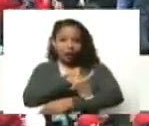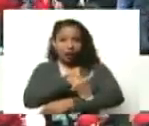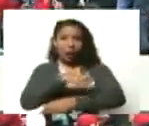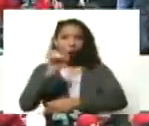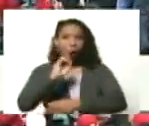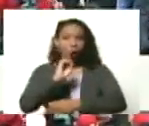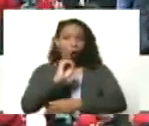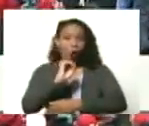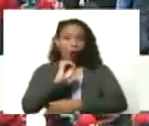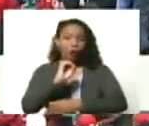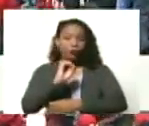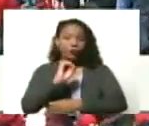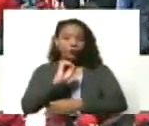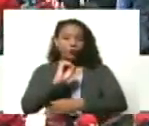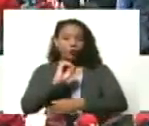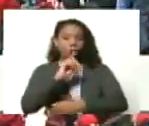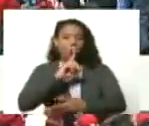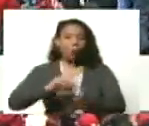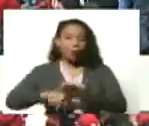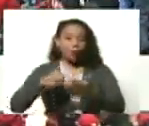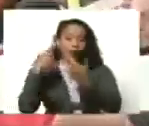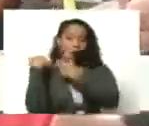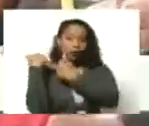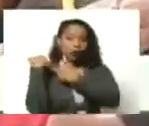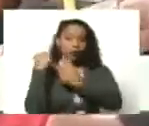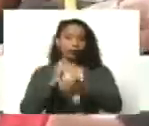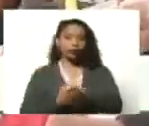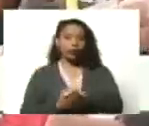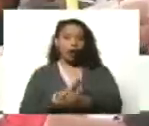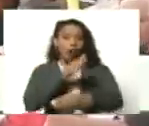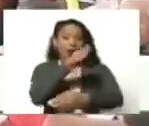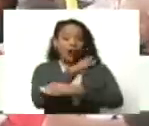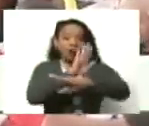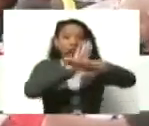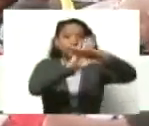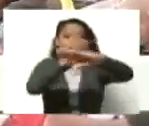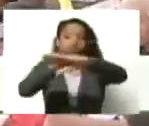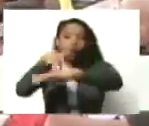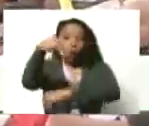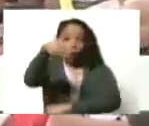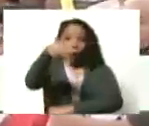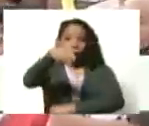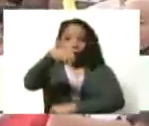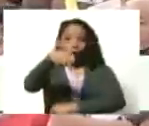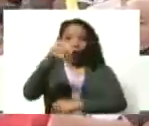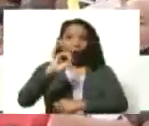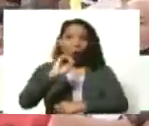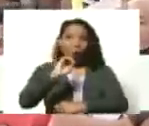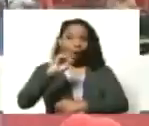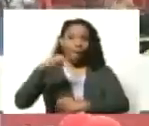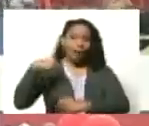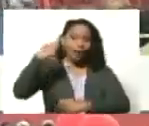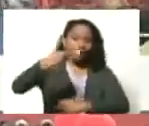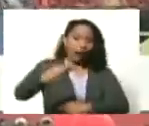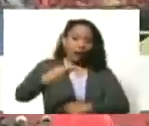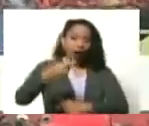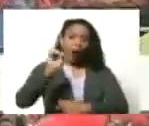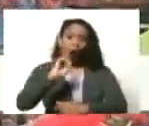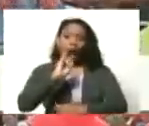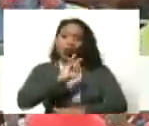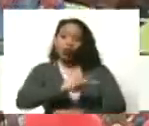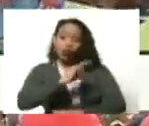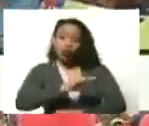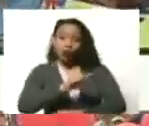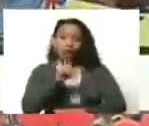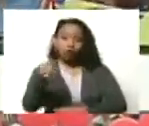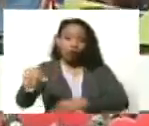calle, cumpliendo sus responsabilidades, va y convoca hoy o mañana o el lunes a